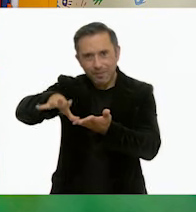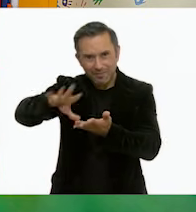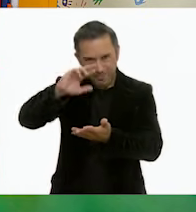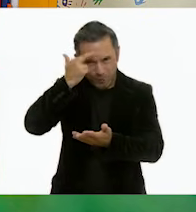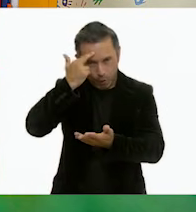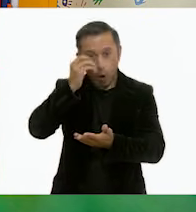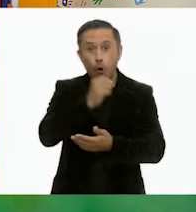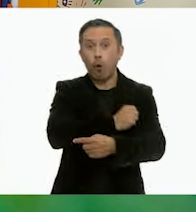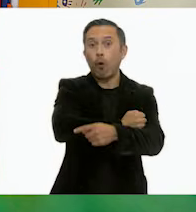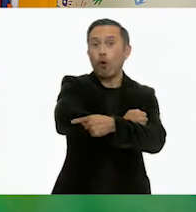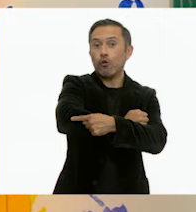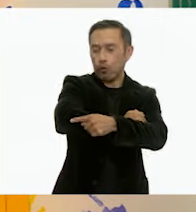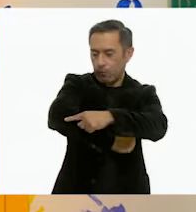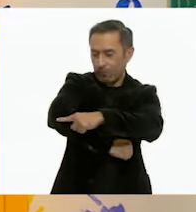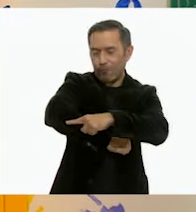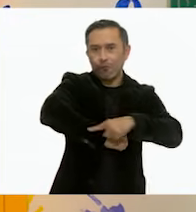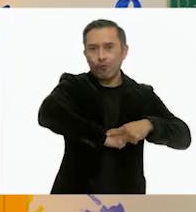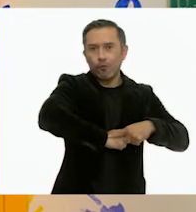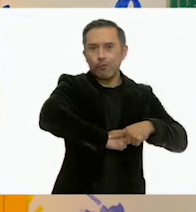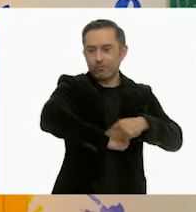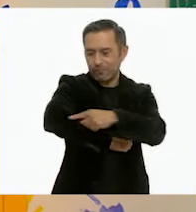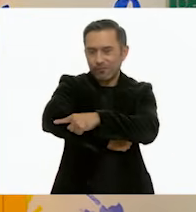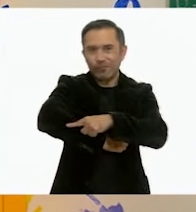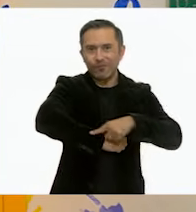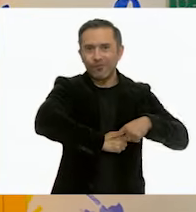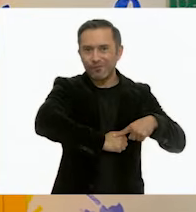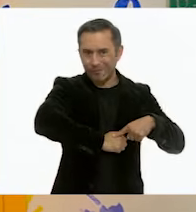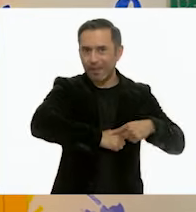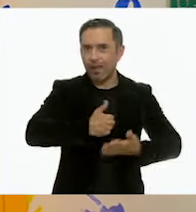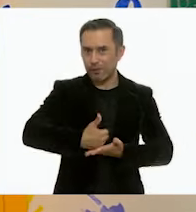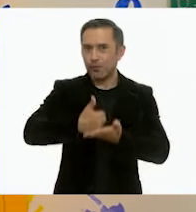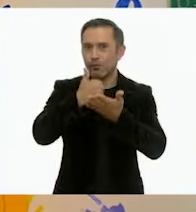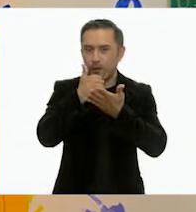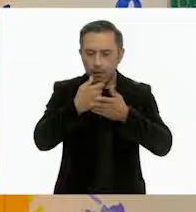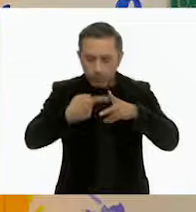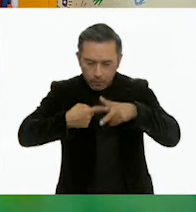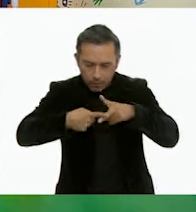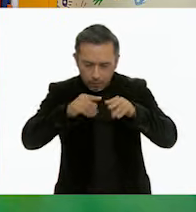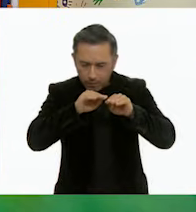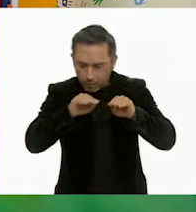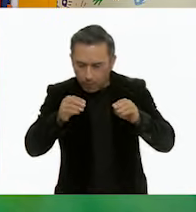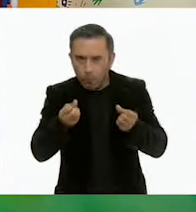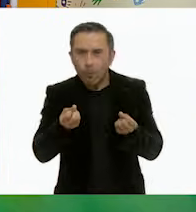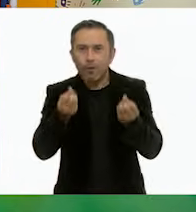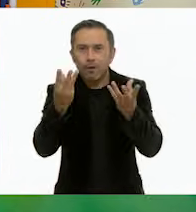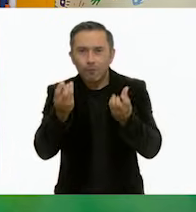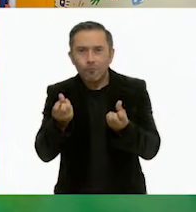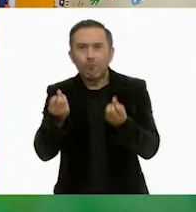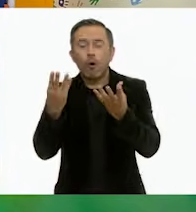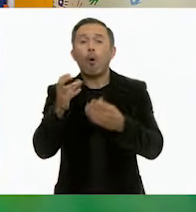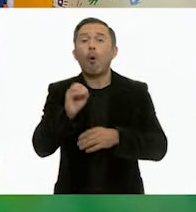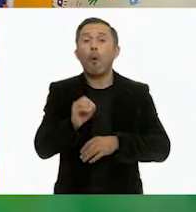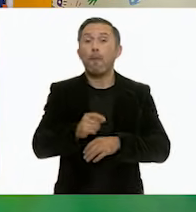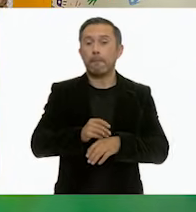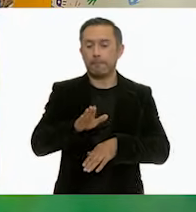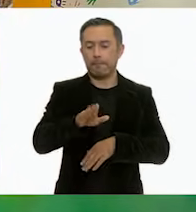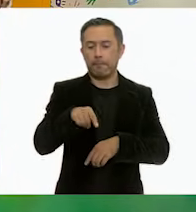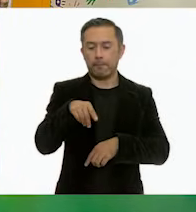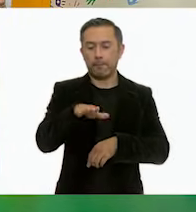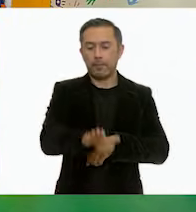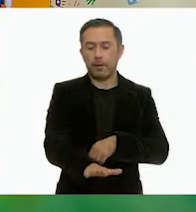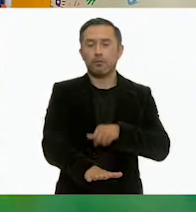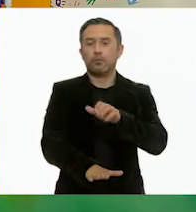o vamos a utilizar nuestros pasos para medir el largo de